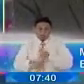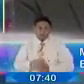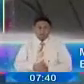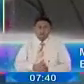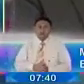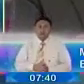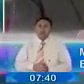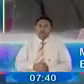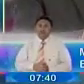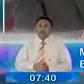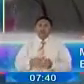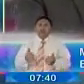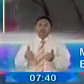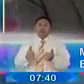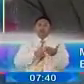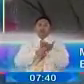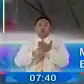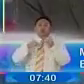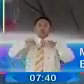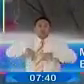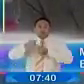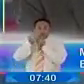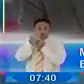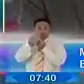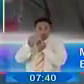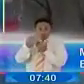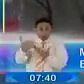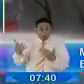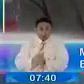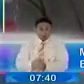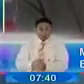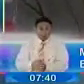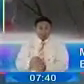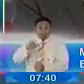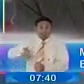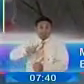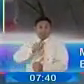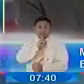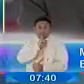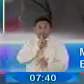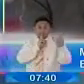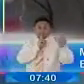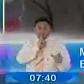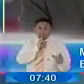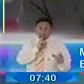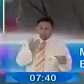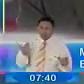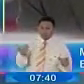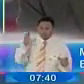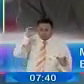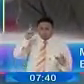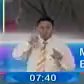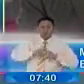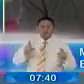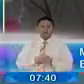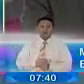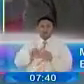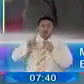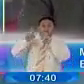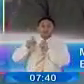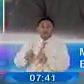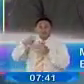al mercado. Qué bueno, ministro. Hay que informar las obras y sin duda, si no se informan, la ciudadanía tiene otro tipo de opinión. Hemos hablado extensamente